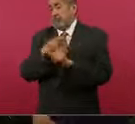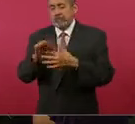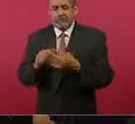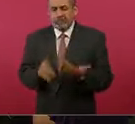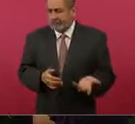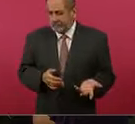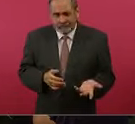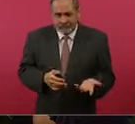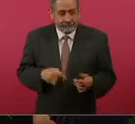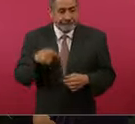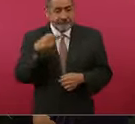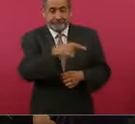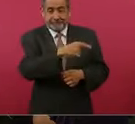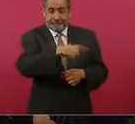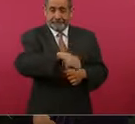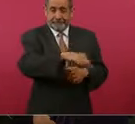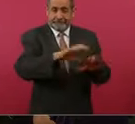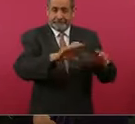representa